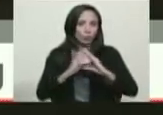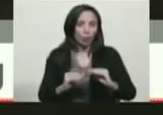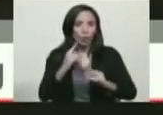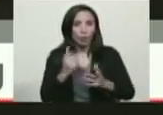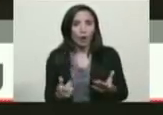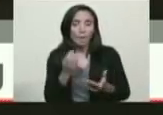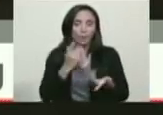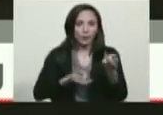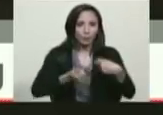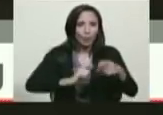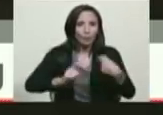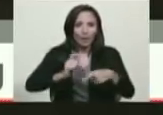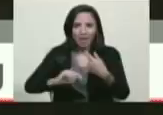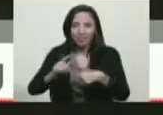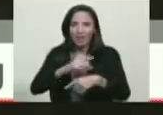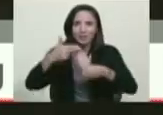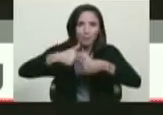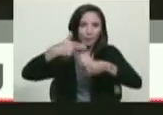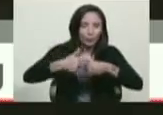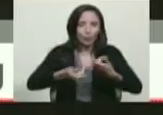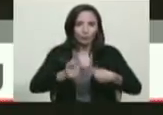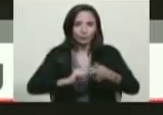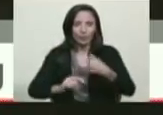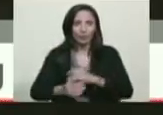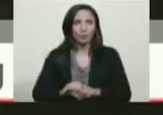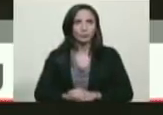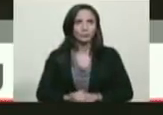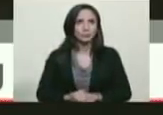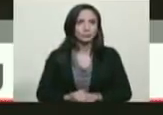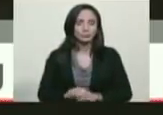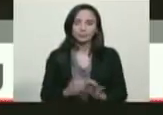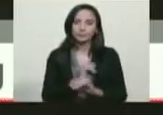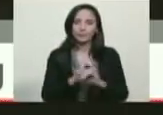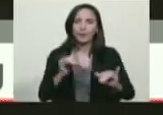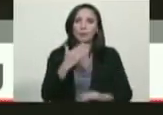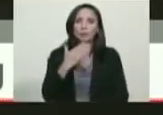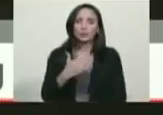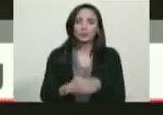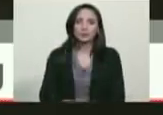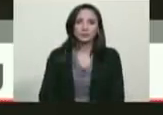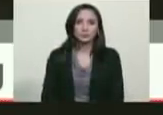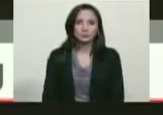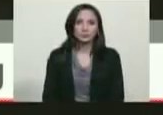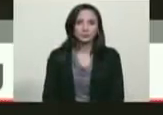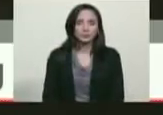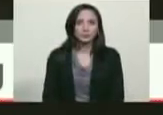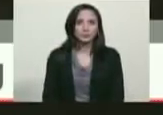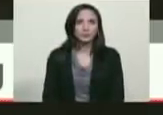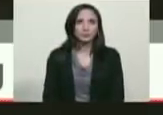la comercialización de sus productos y derivados. Es todo. Muchas gracias.